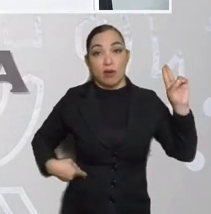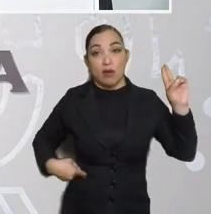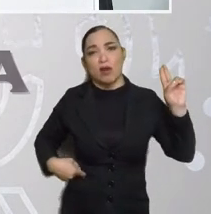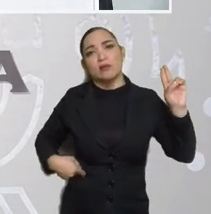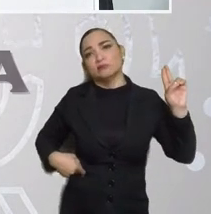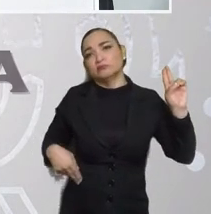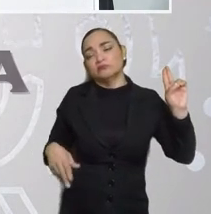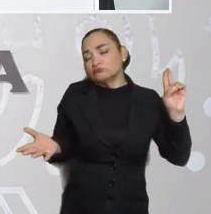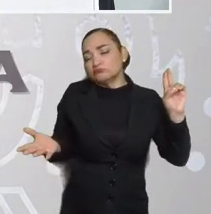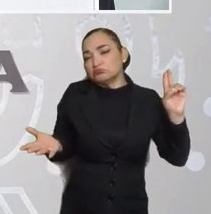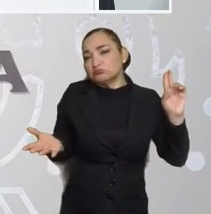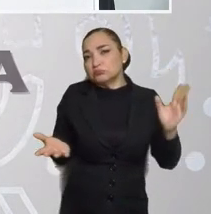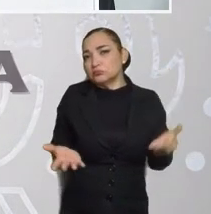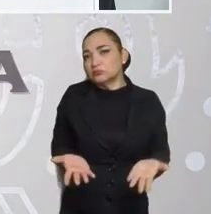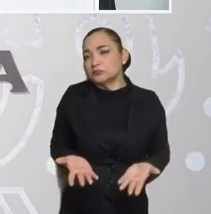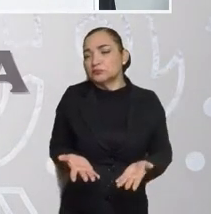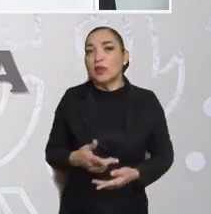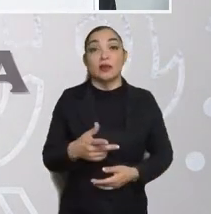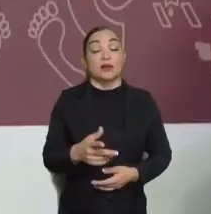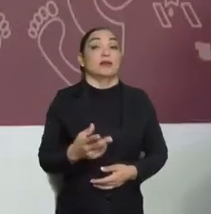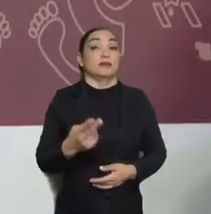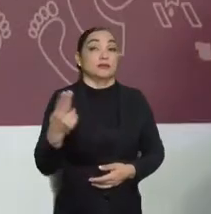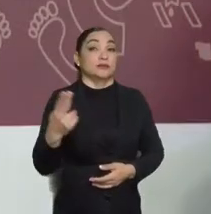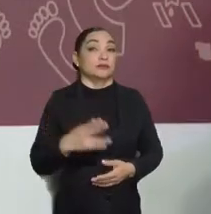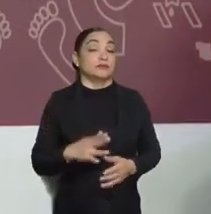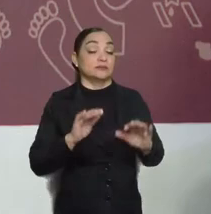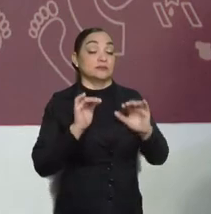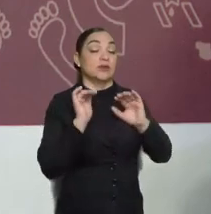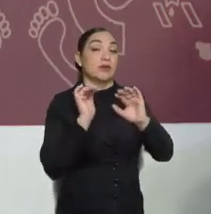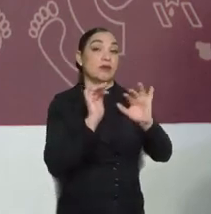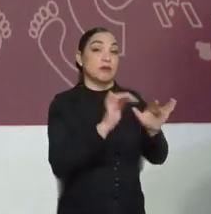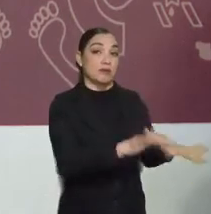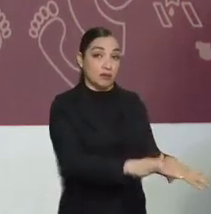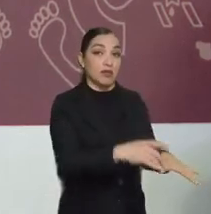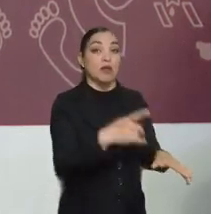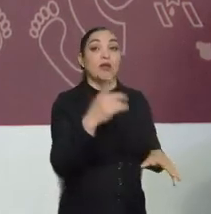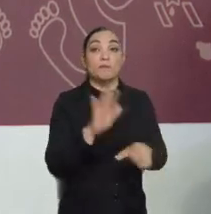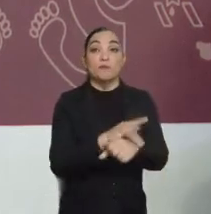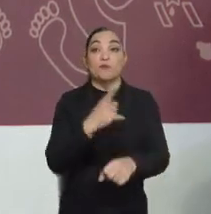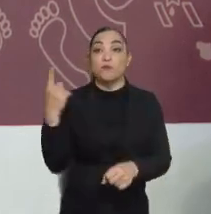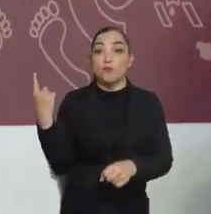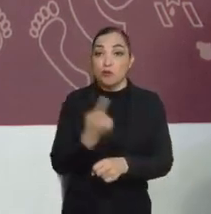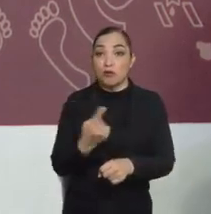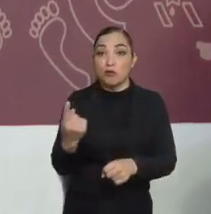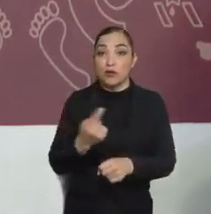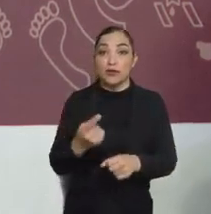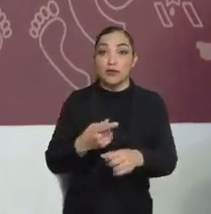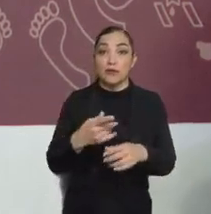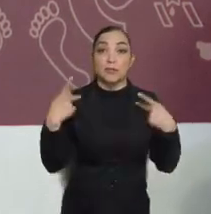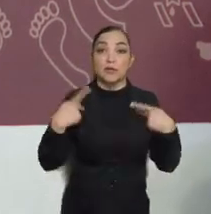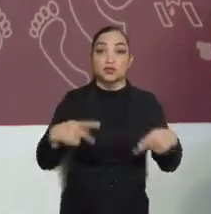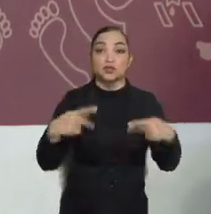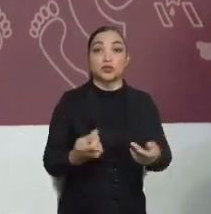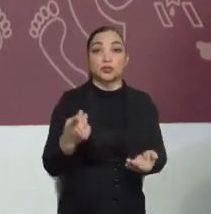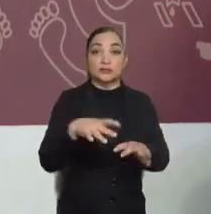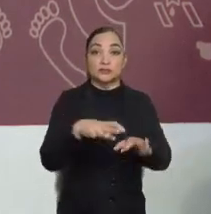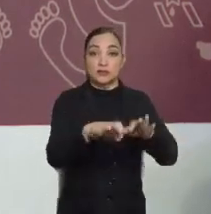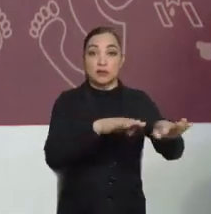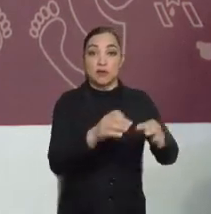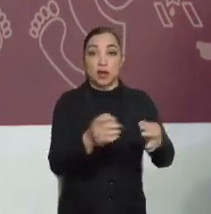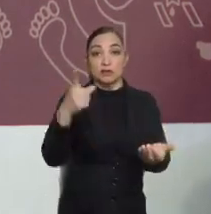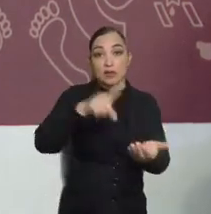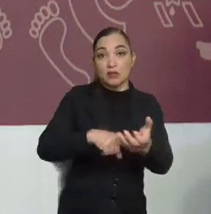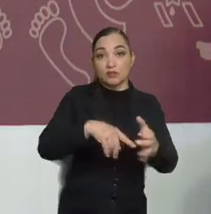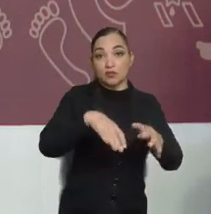él es funcionario de nosotros. Debieran estar coordinados todos los funcionarios con el resto de… Pero voy a averiguarlo